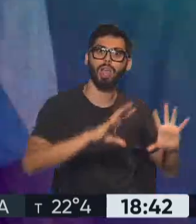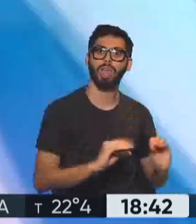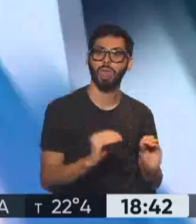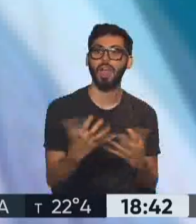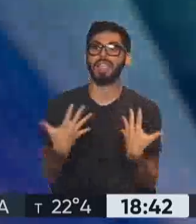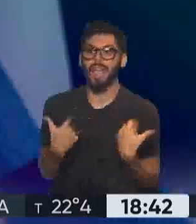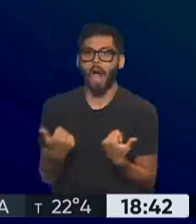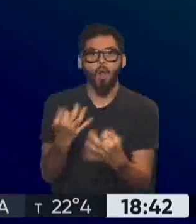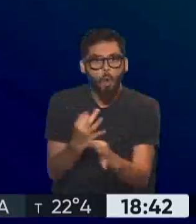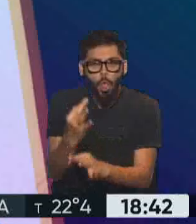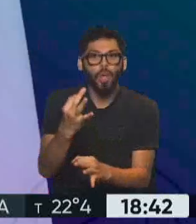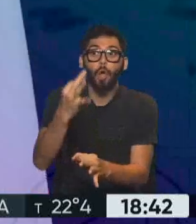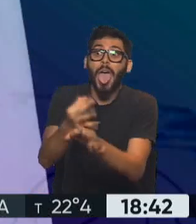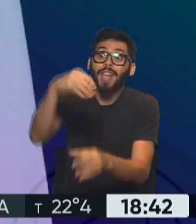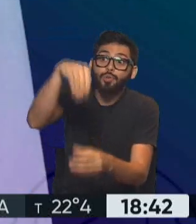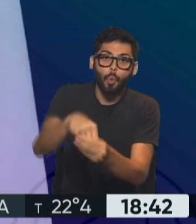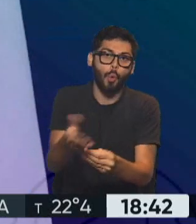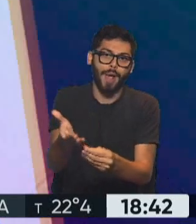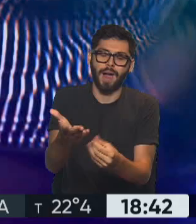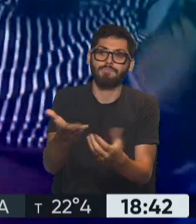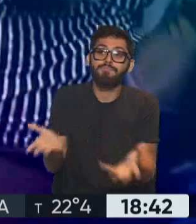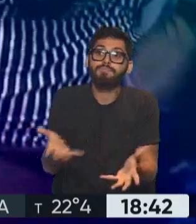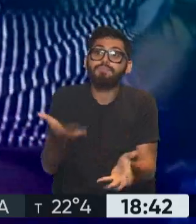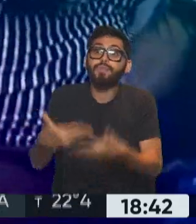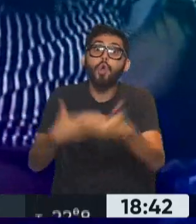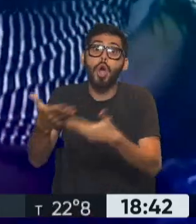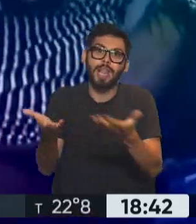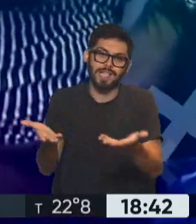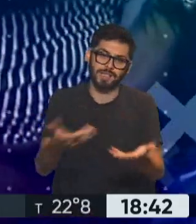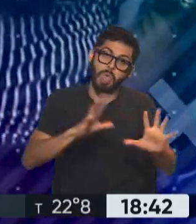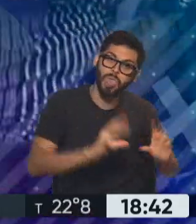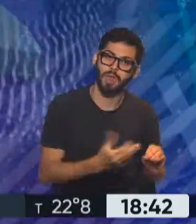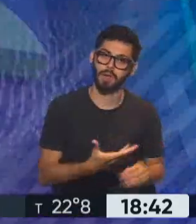a la educación, a la escuela, al progreso.